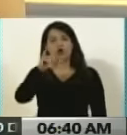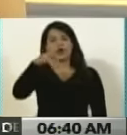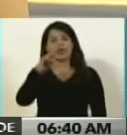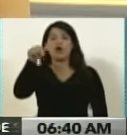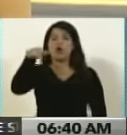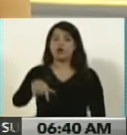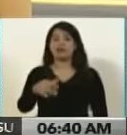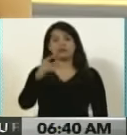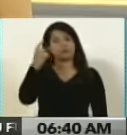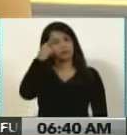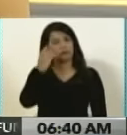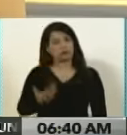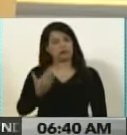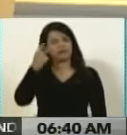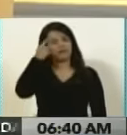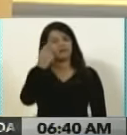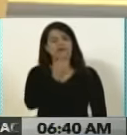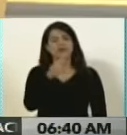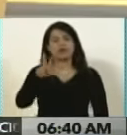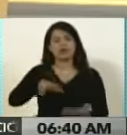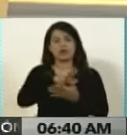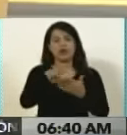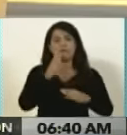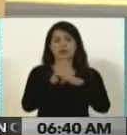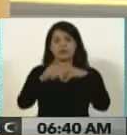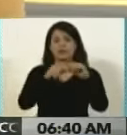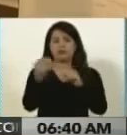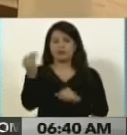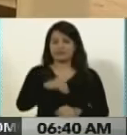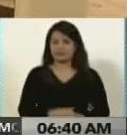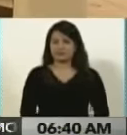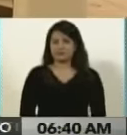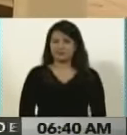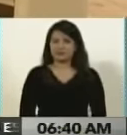día tan importante como hoy, 23 de enero. Vamos a una pausa, Julio, pero ya venimos con más.